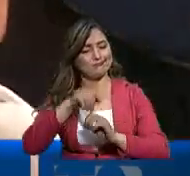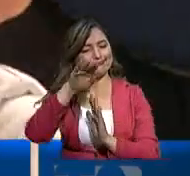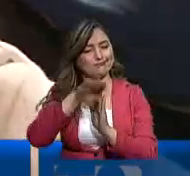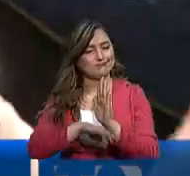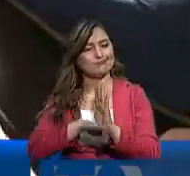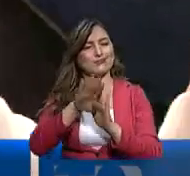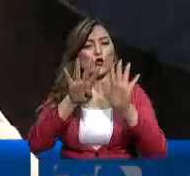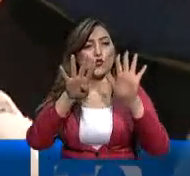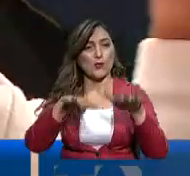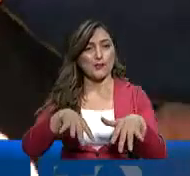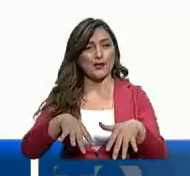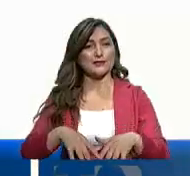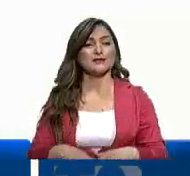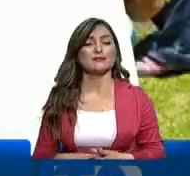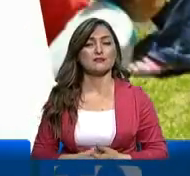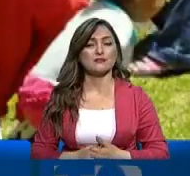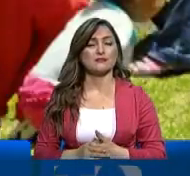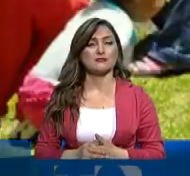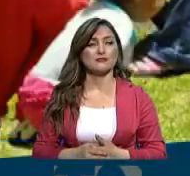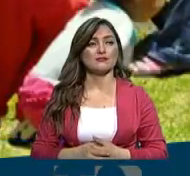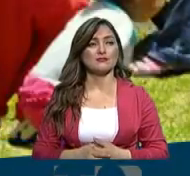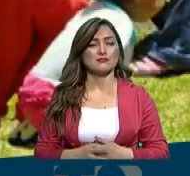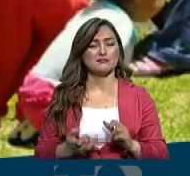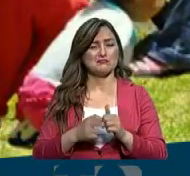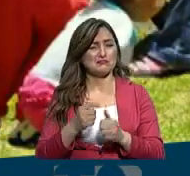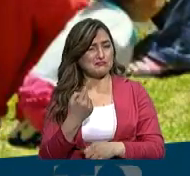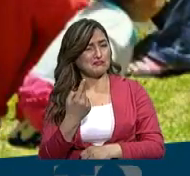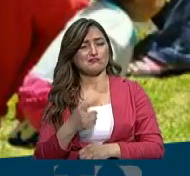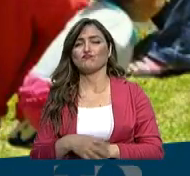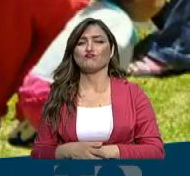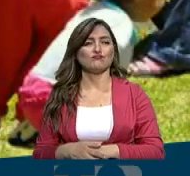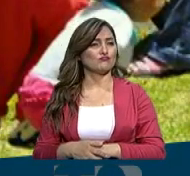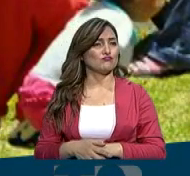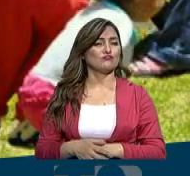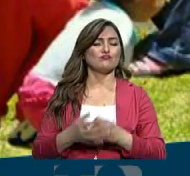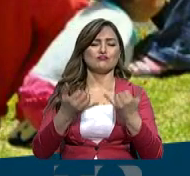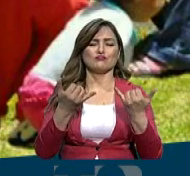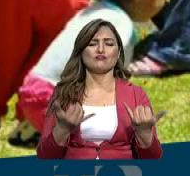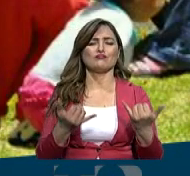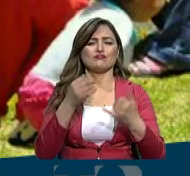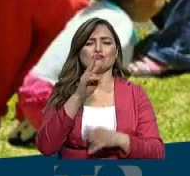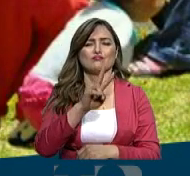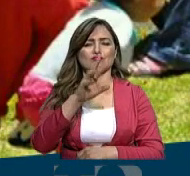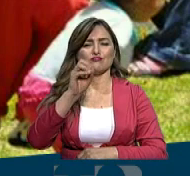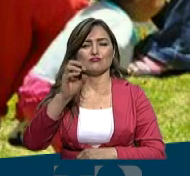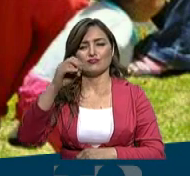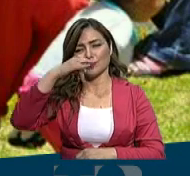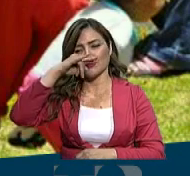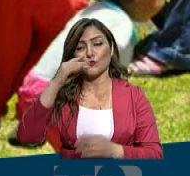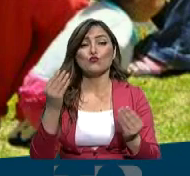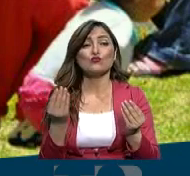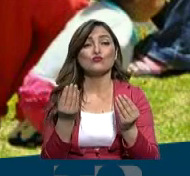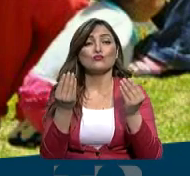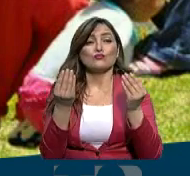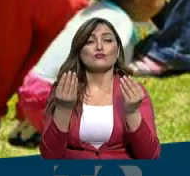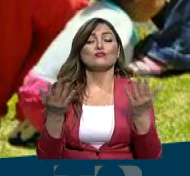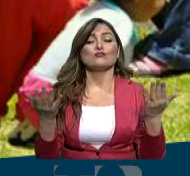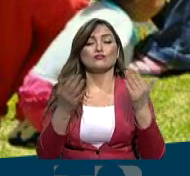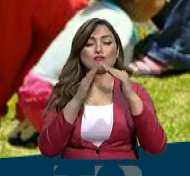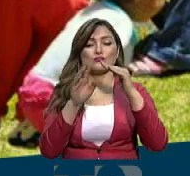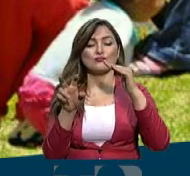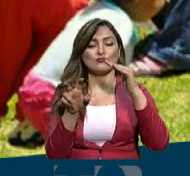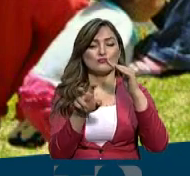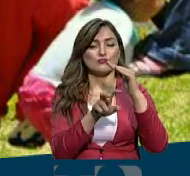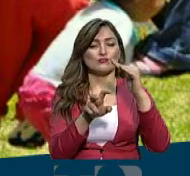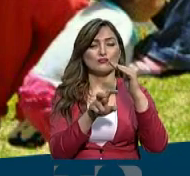reduzca a nueve meses pero ese no es el único problema actualmente 2200 niños y adolescentes se encuentran en